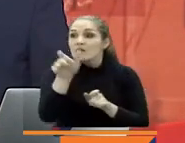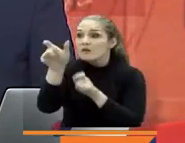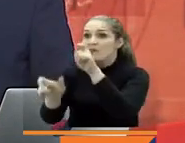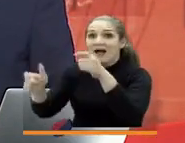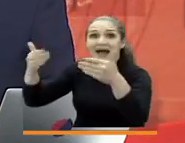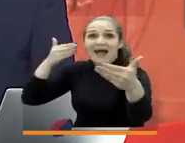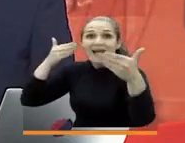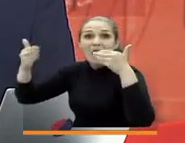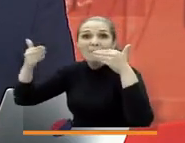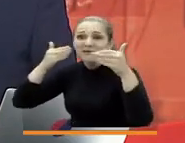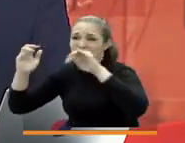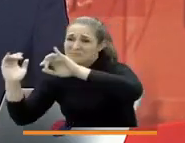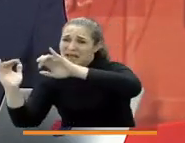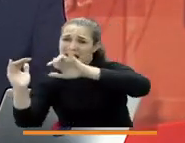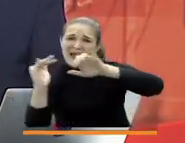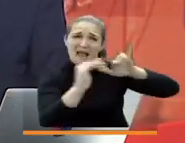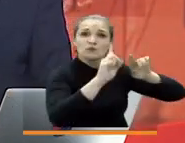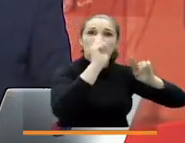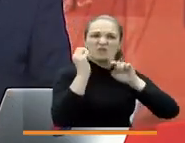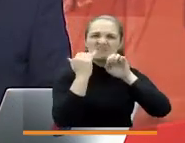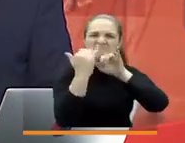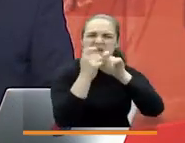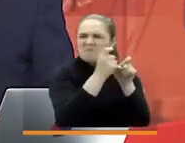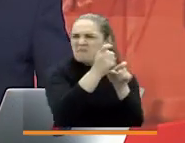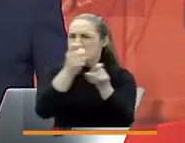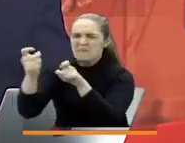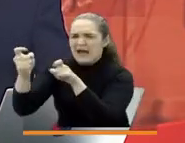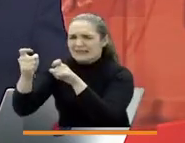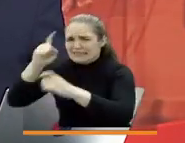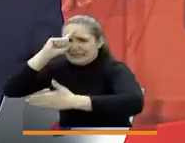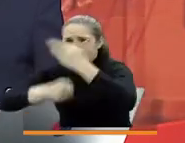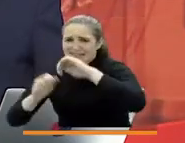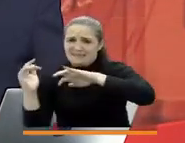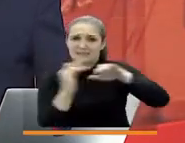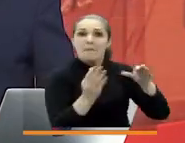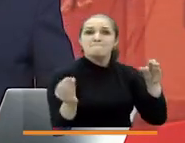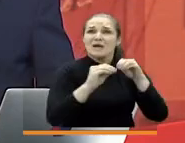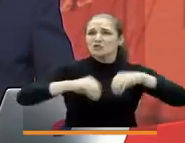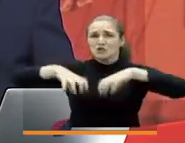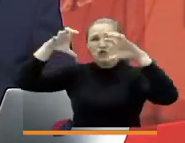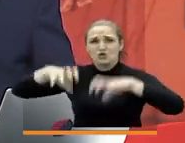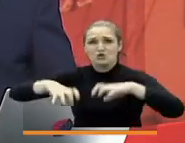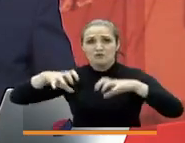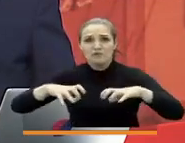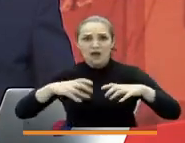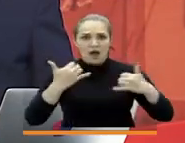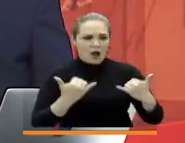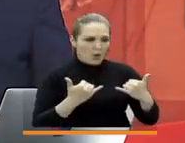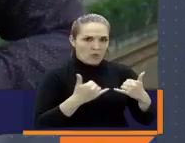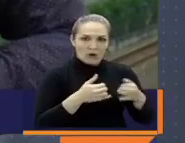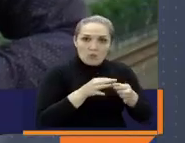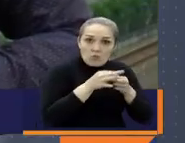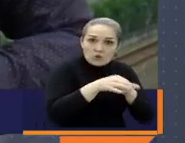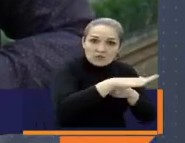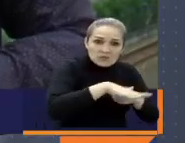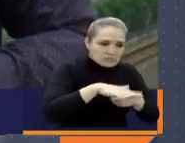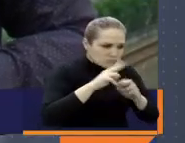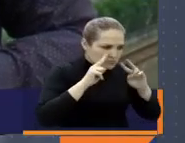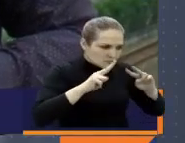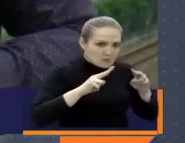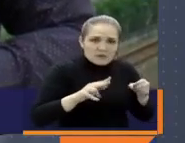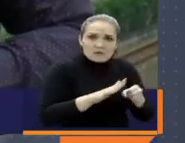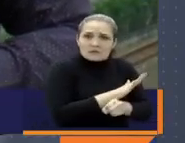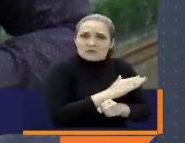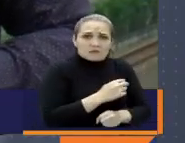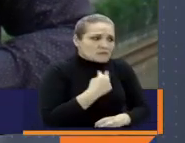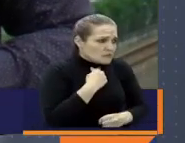fuertes lluvias. Las autoridades del municipio aseguraron que la capacidad de ayuda se está desbordando. Por eso nos contactamos con Daniel Cañas. Muy buenas